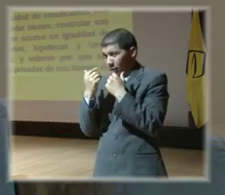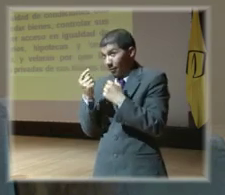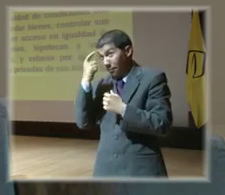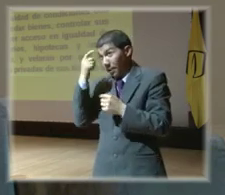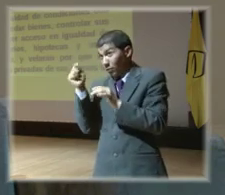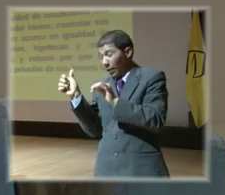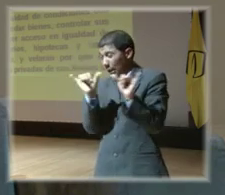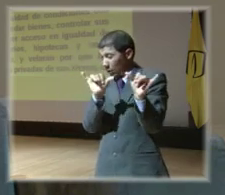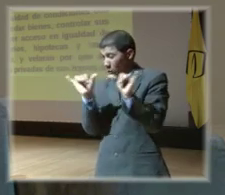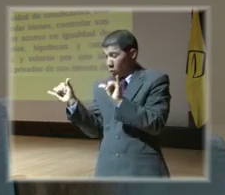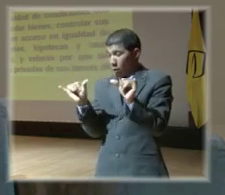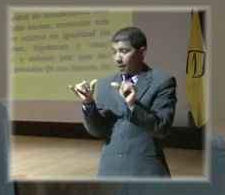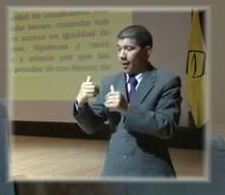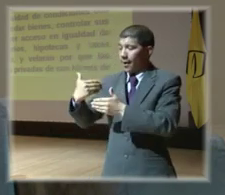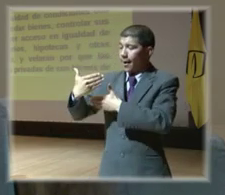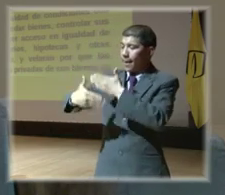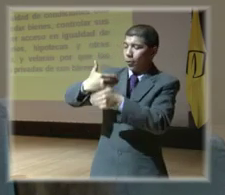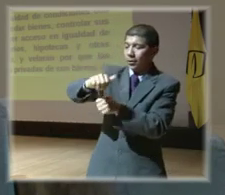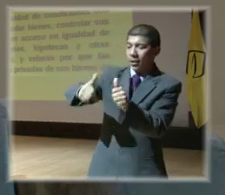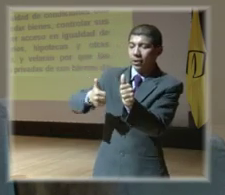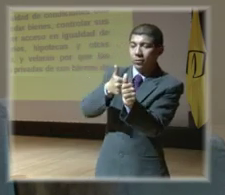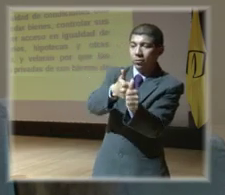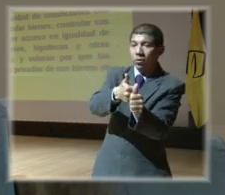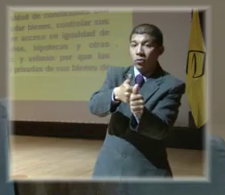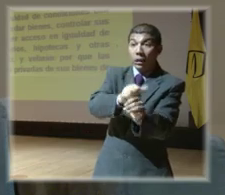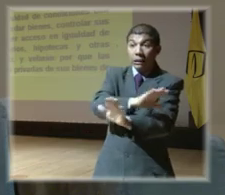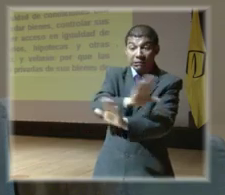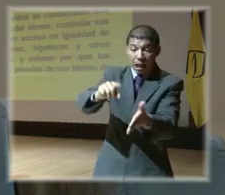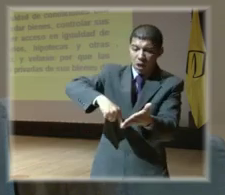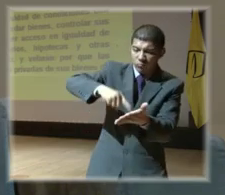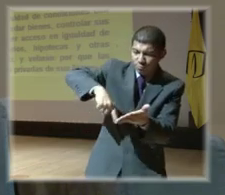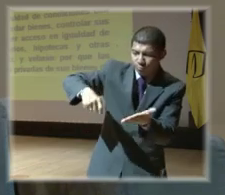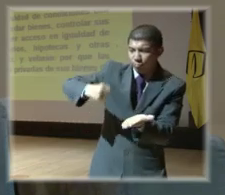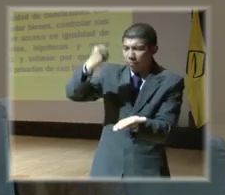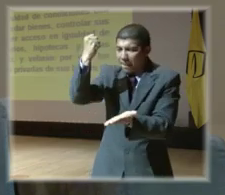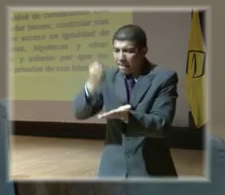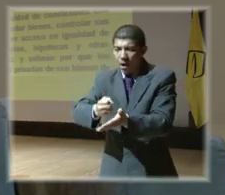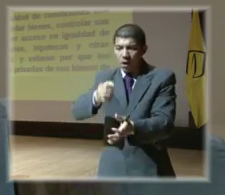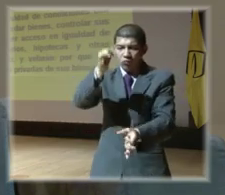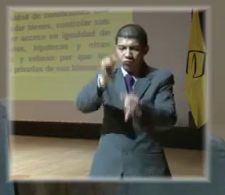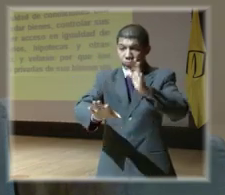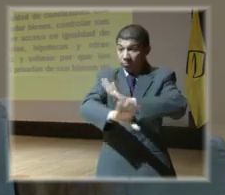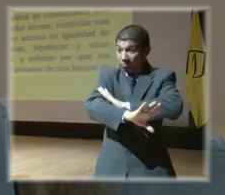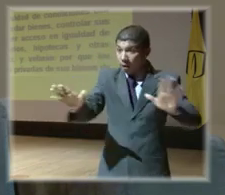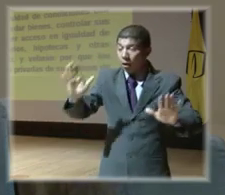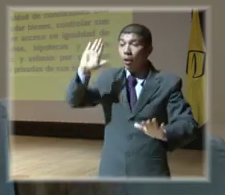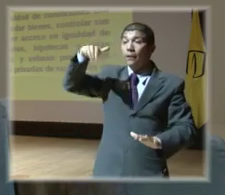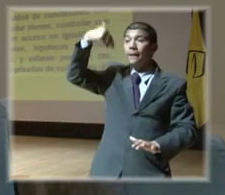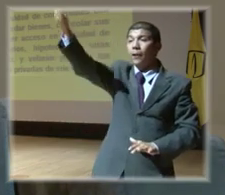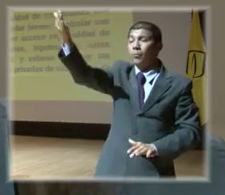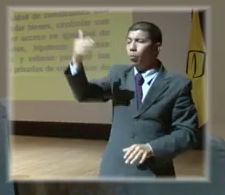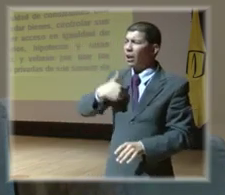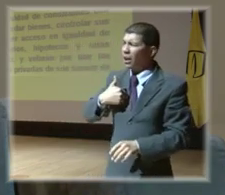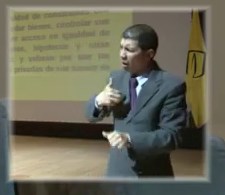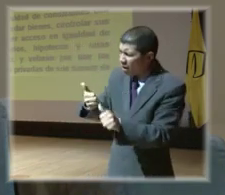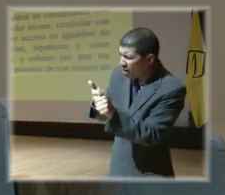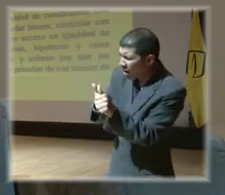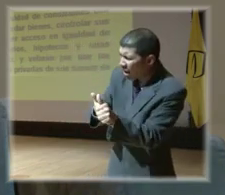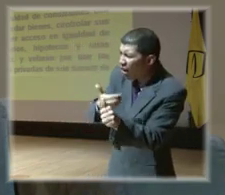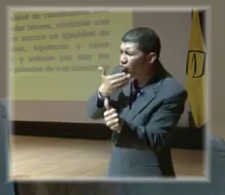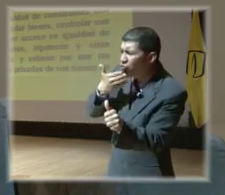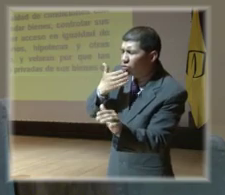parecido, el proceso de interdicción es un proceso completamente irreversible. O sea, no hay posibilidad de anular la interdicción,